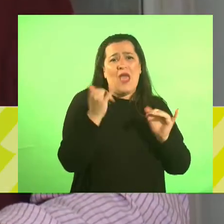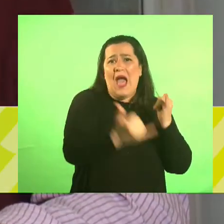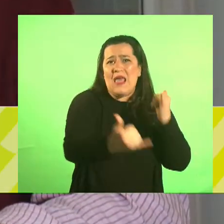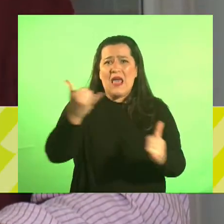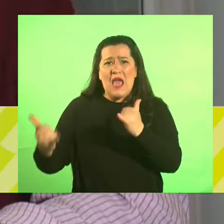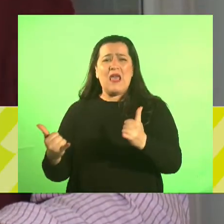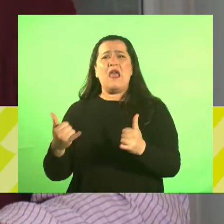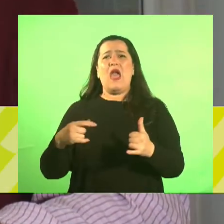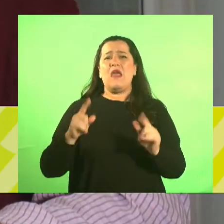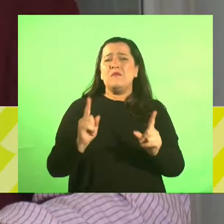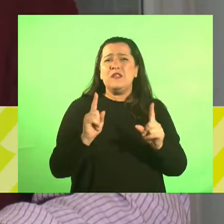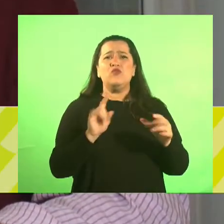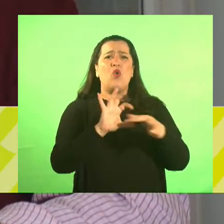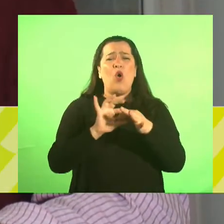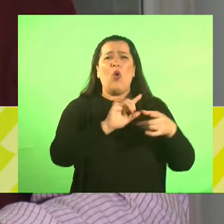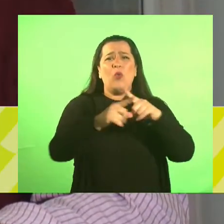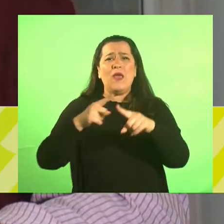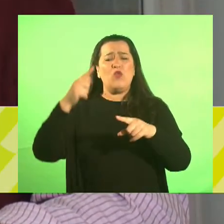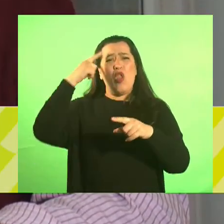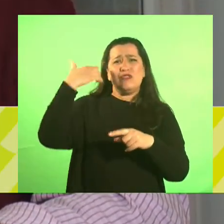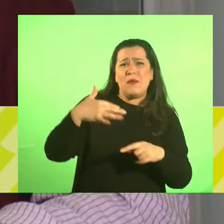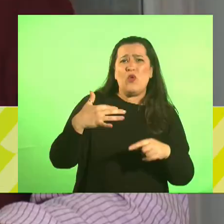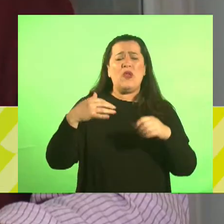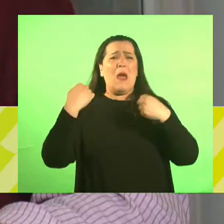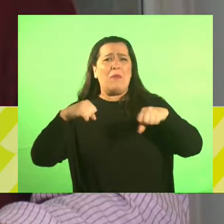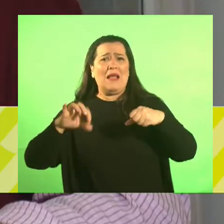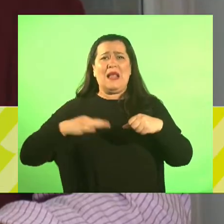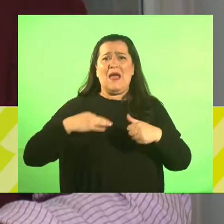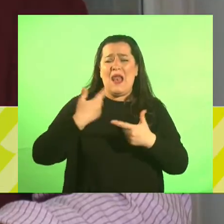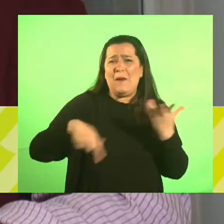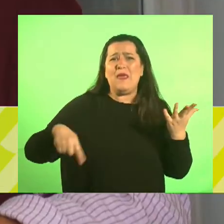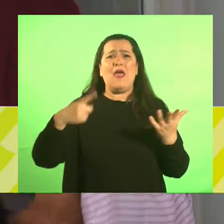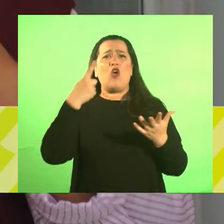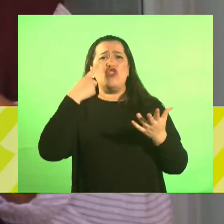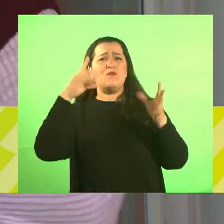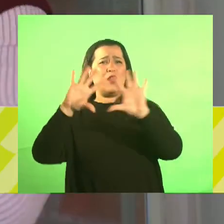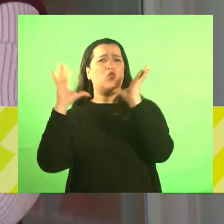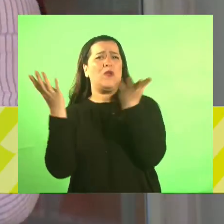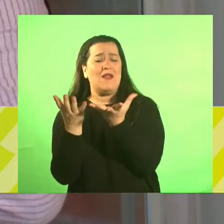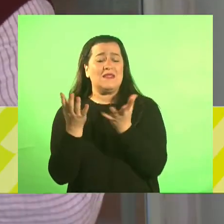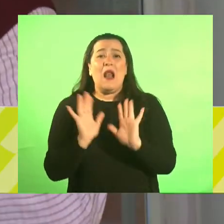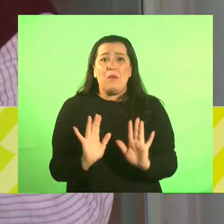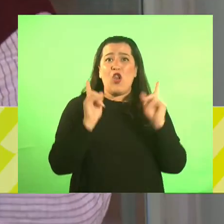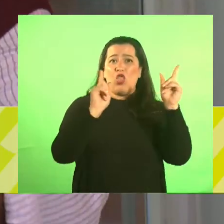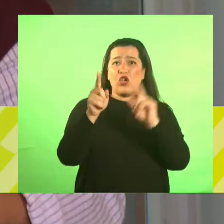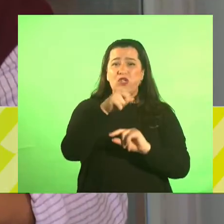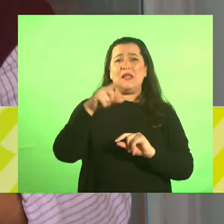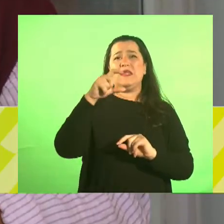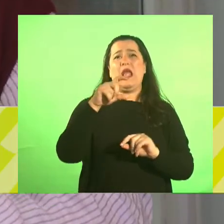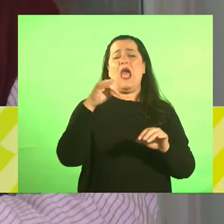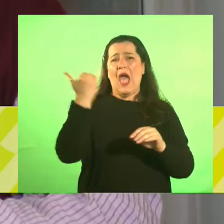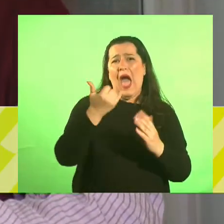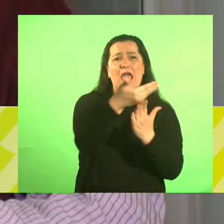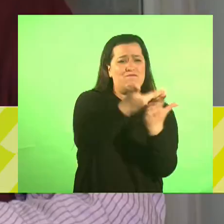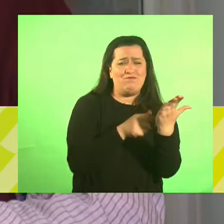que habita? El vínculo entre la sabiduría práctica de la vida y el conocimiento universal. El docente tiene el currículum para ponerlo